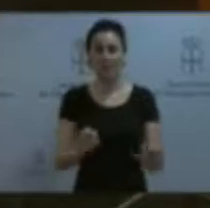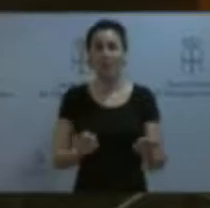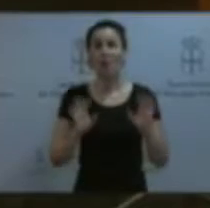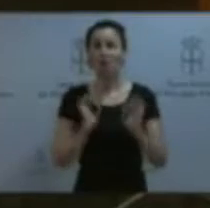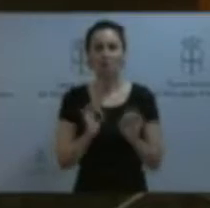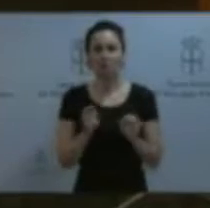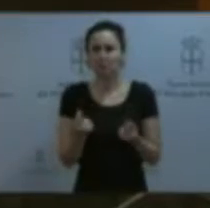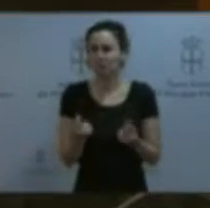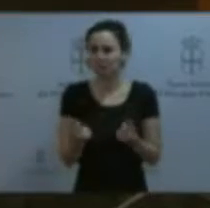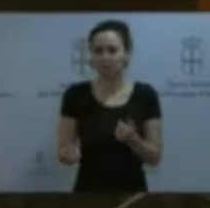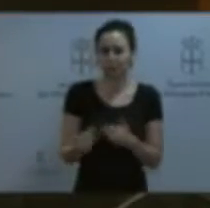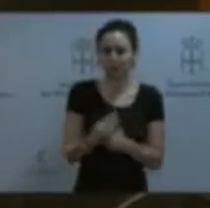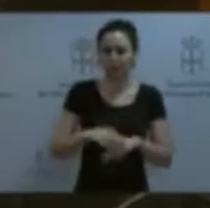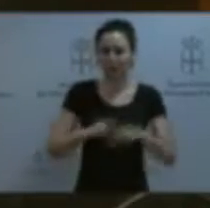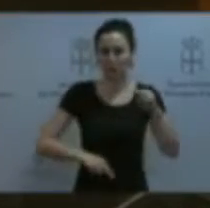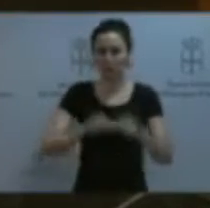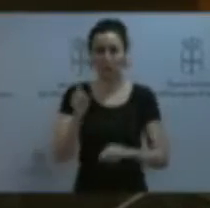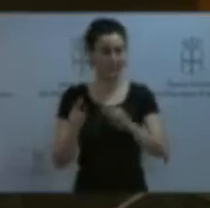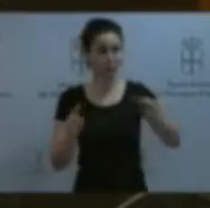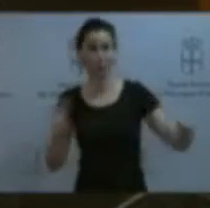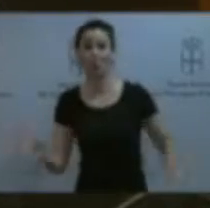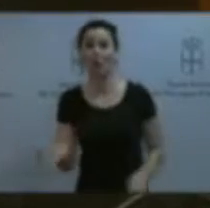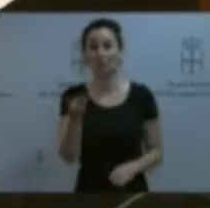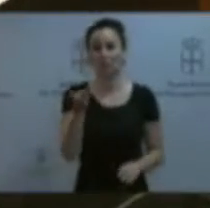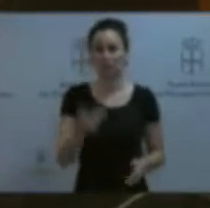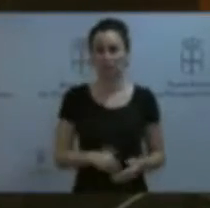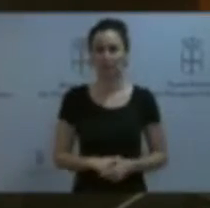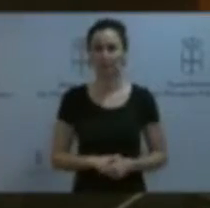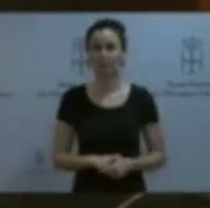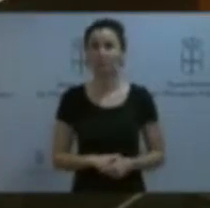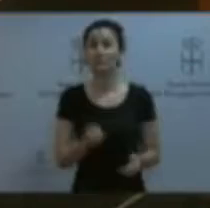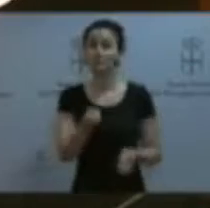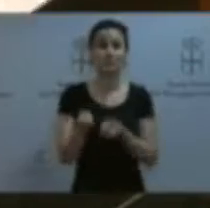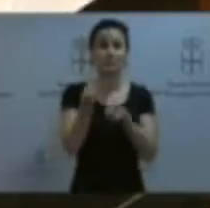a cualquier persona que construye, ¿no? Cuarta irregularidad, usted lo ha comentado,